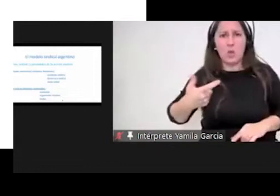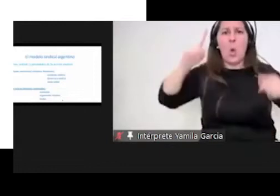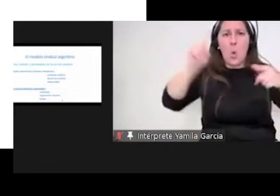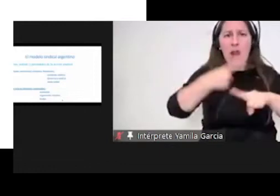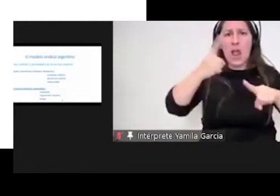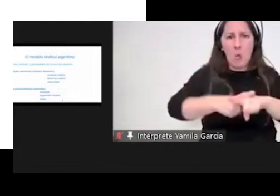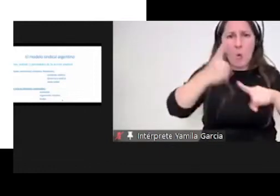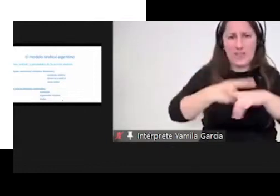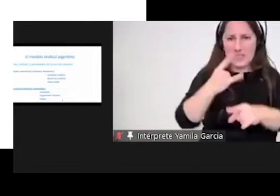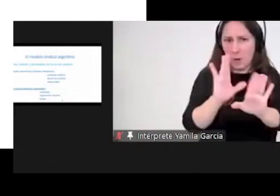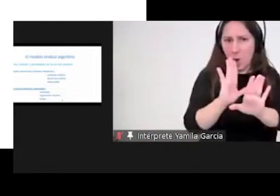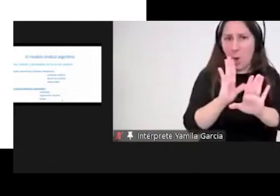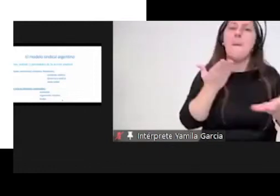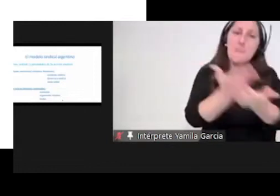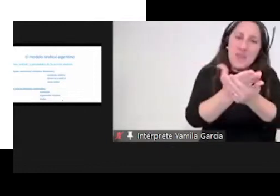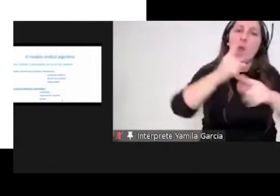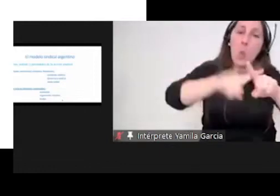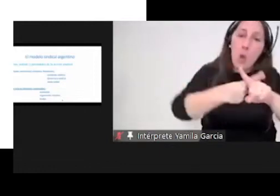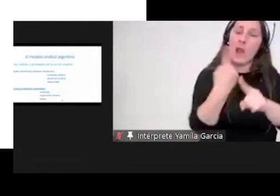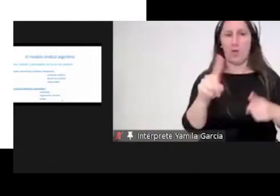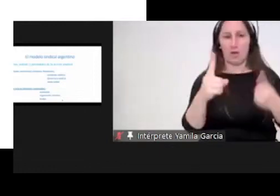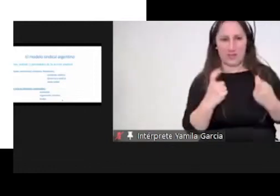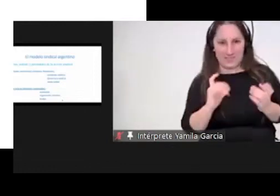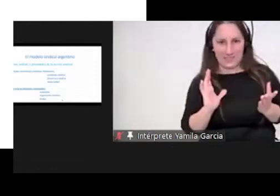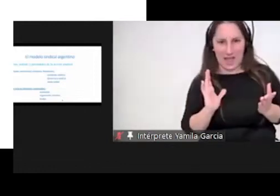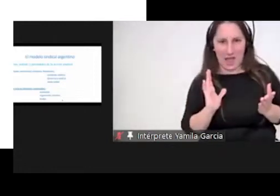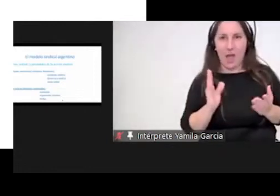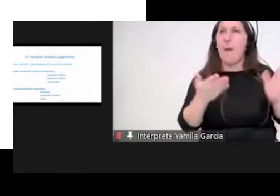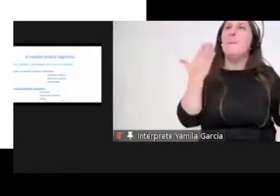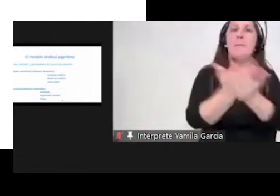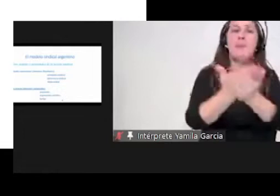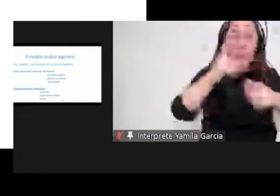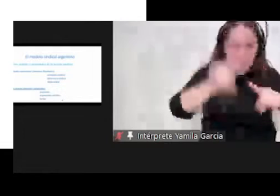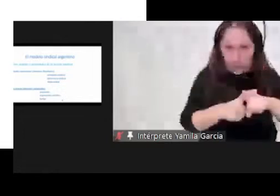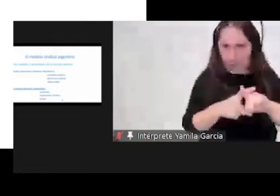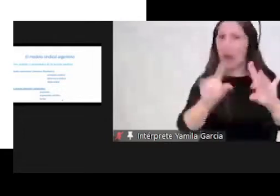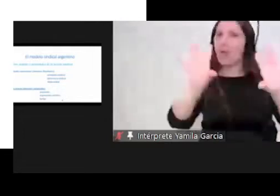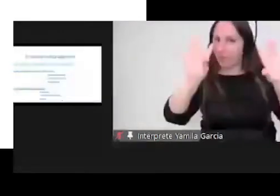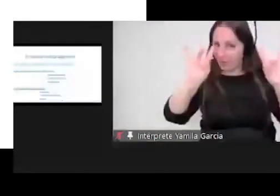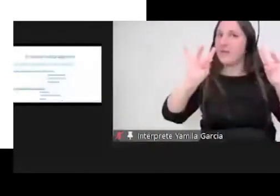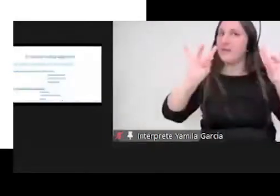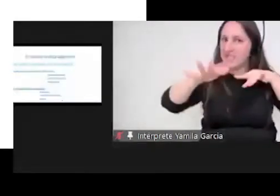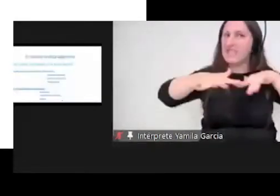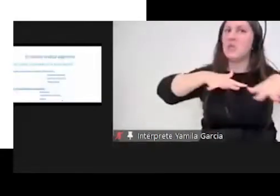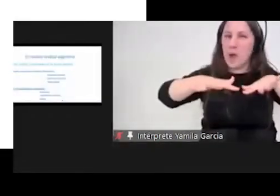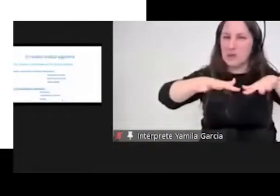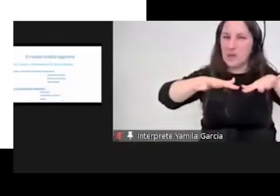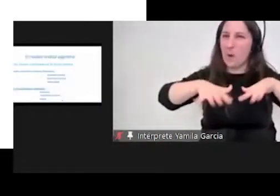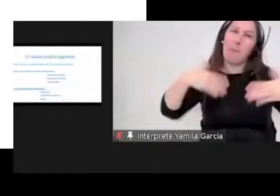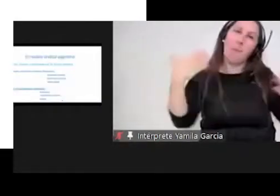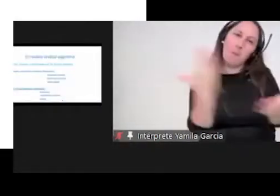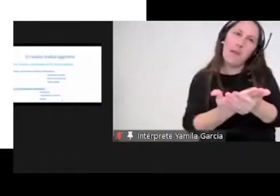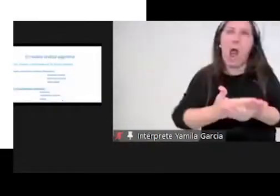cuando necesitan hacer huelga. Y todos sabemos la complejidad de una medida de fuerza para llevarla adelante y para